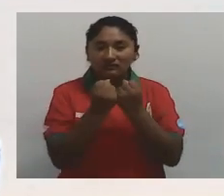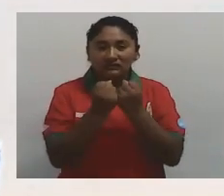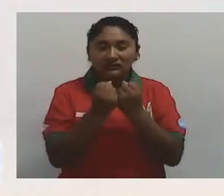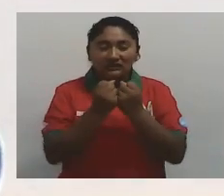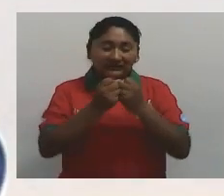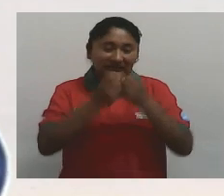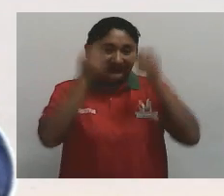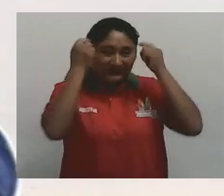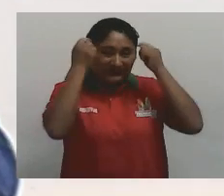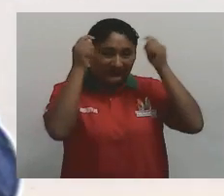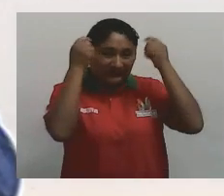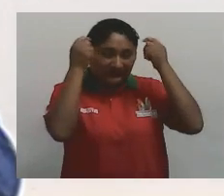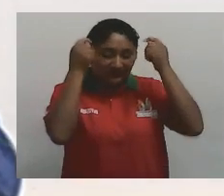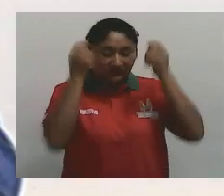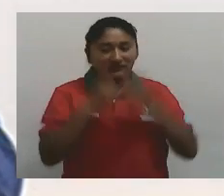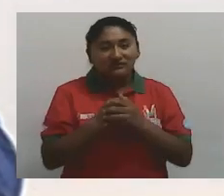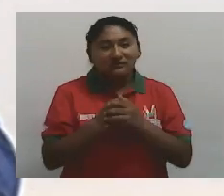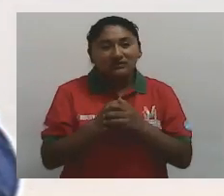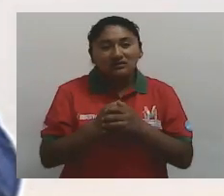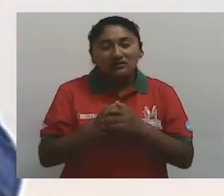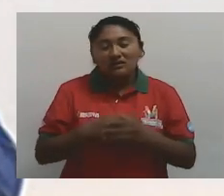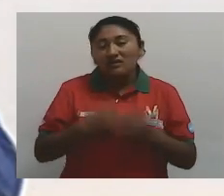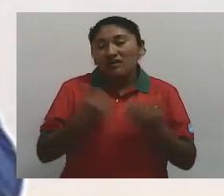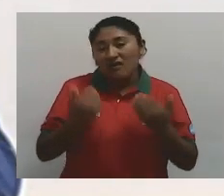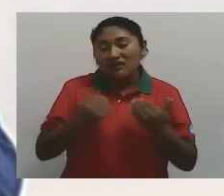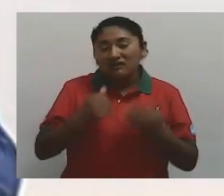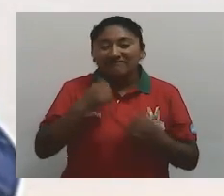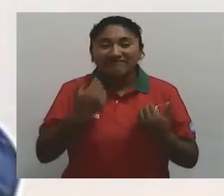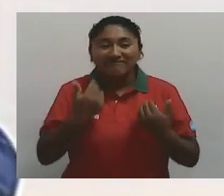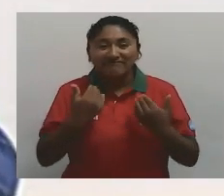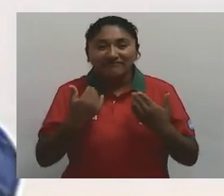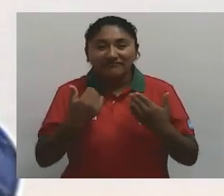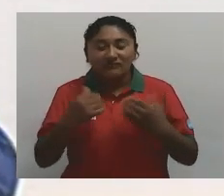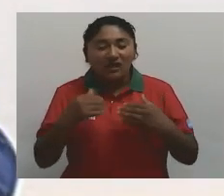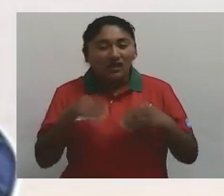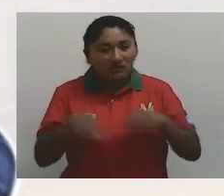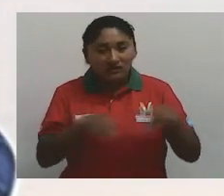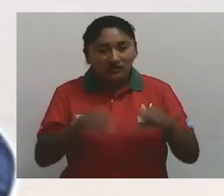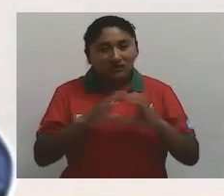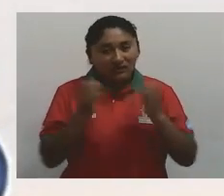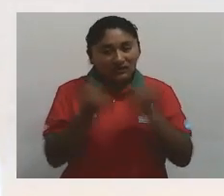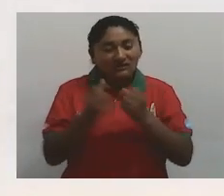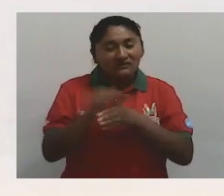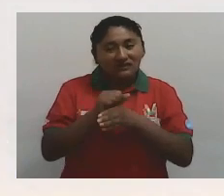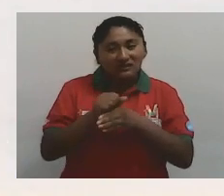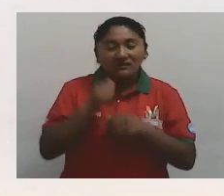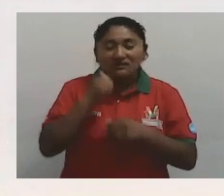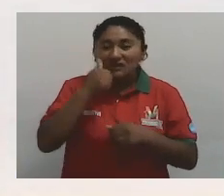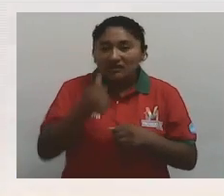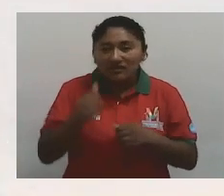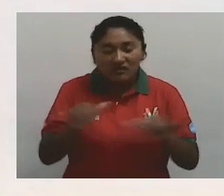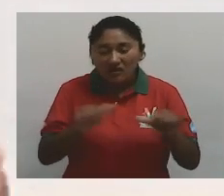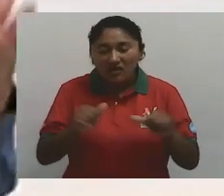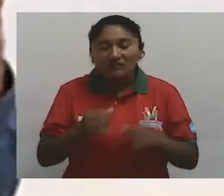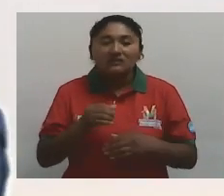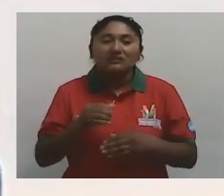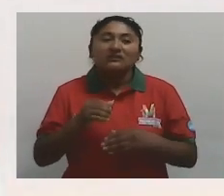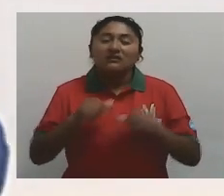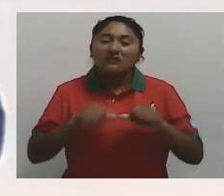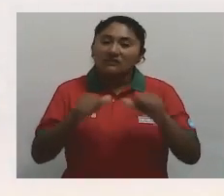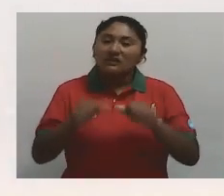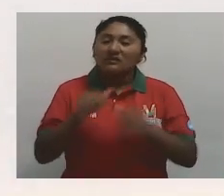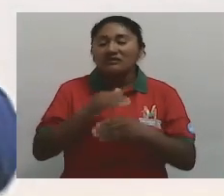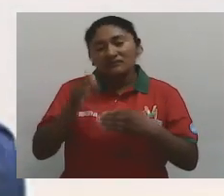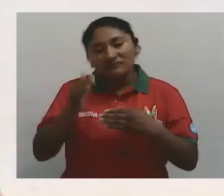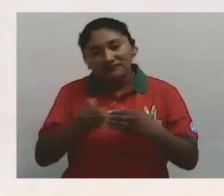prácticas y ya concluimos algunas especialidades mañana con las evaluaciones. Muchas gracias y bueno, hasta la próxima,